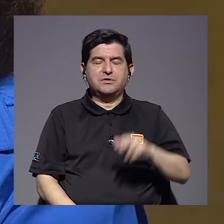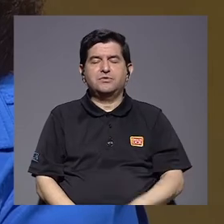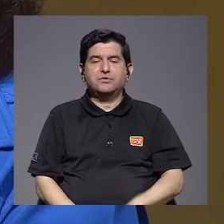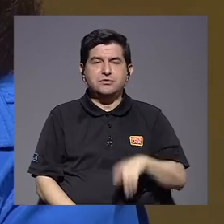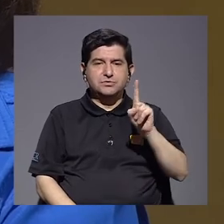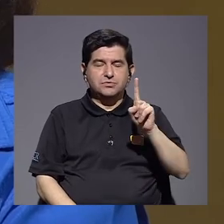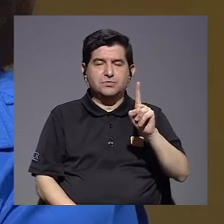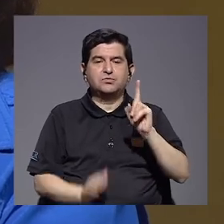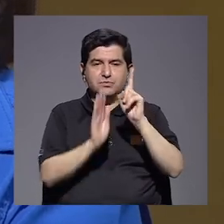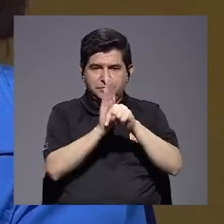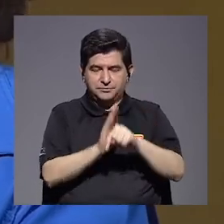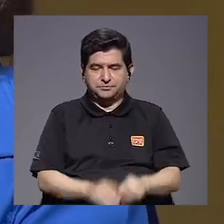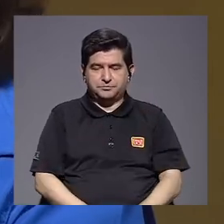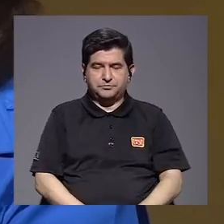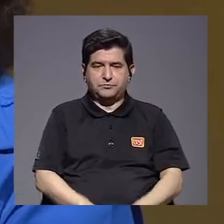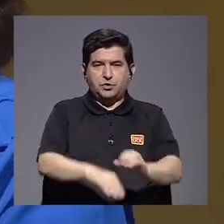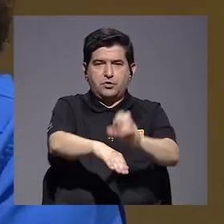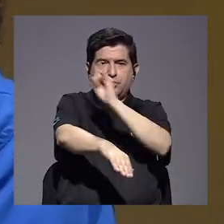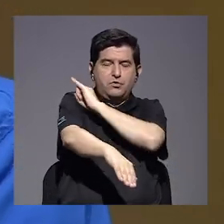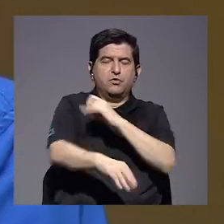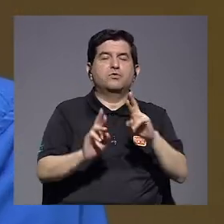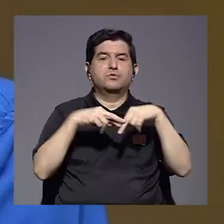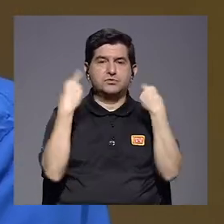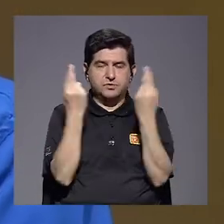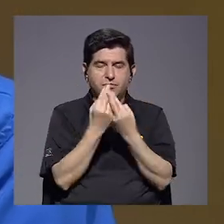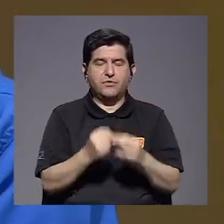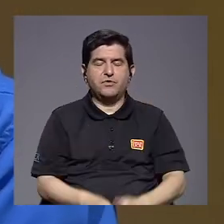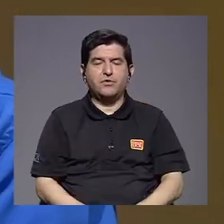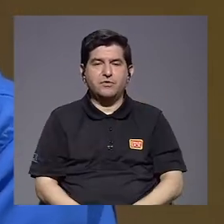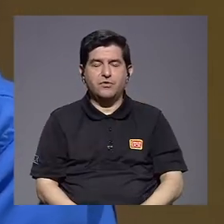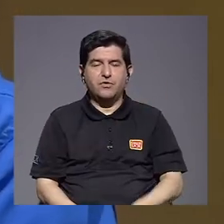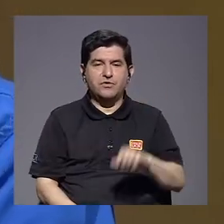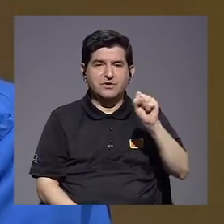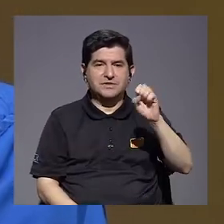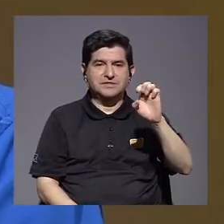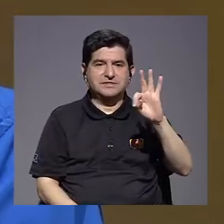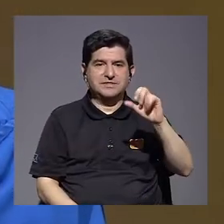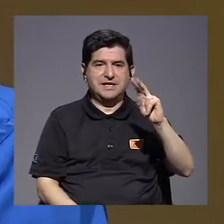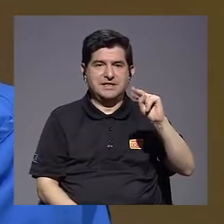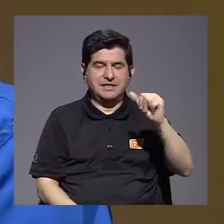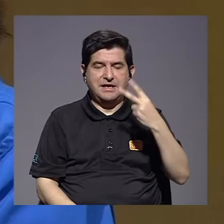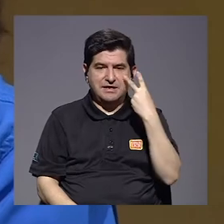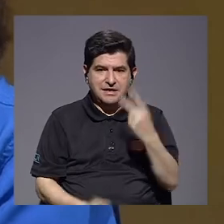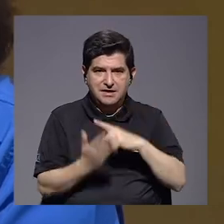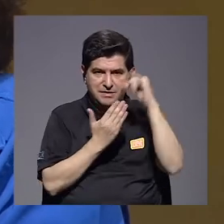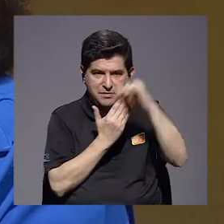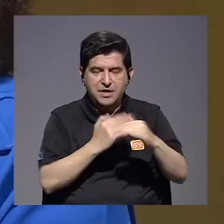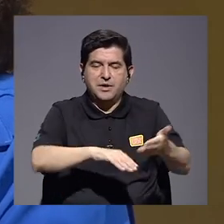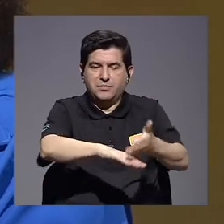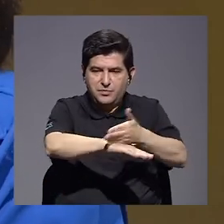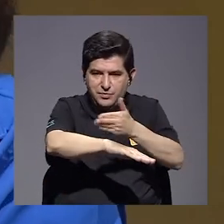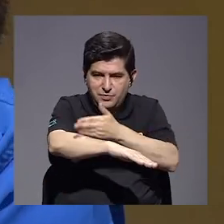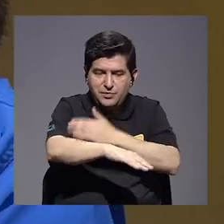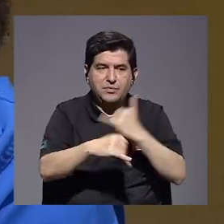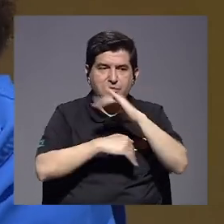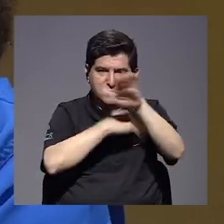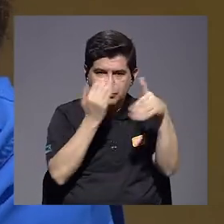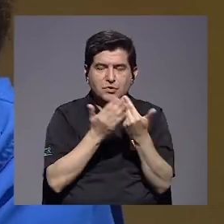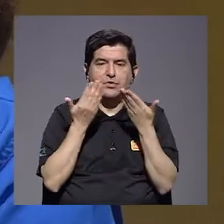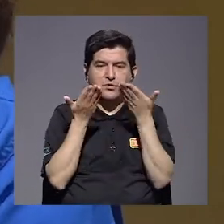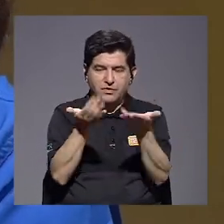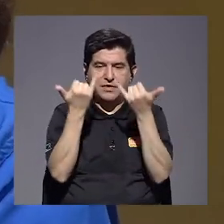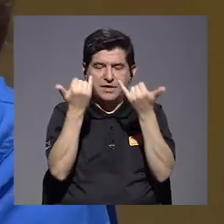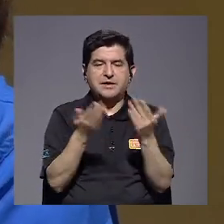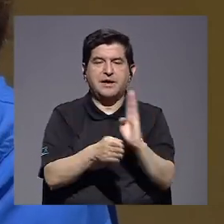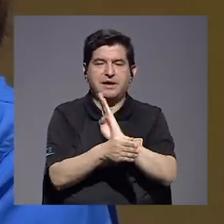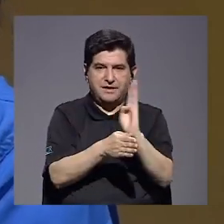Orosi, que tengo ahorita una reunión nuevamente con Setena para ver este proyecto. Va avanzando, ya todo fue entregado al